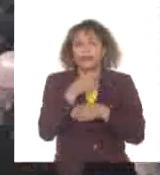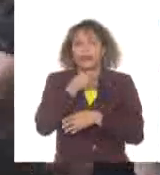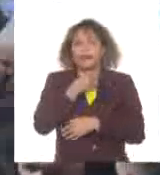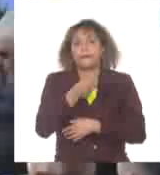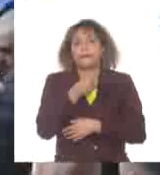alay